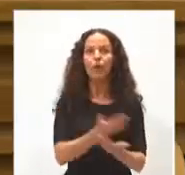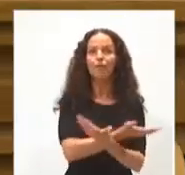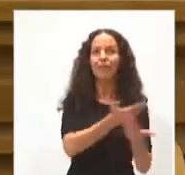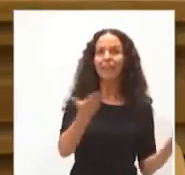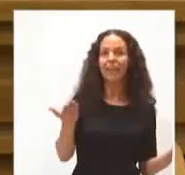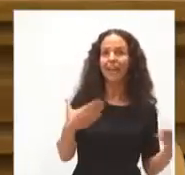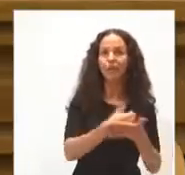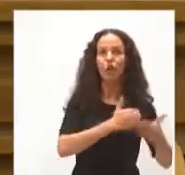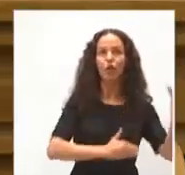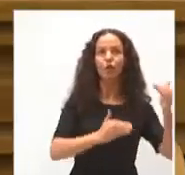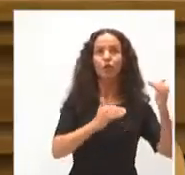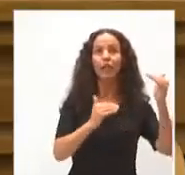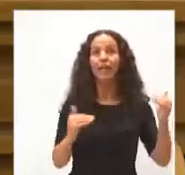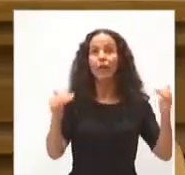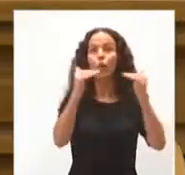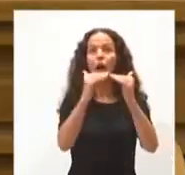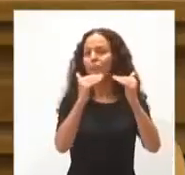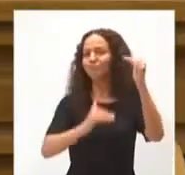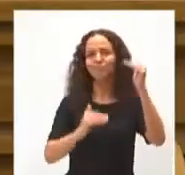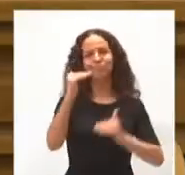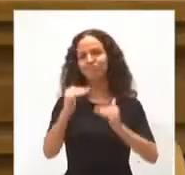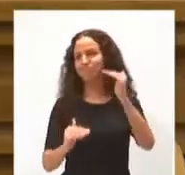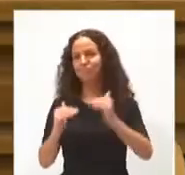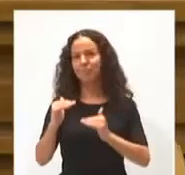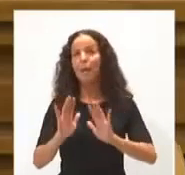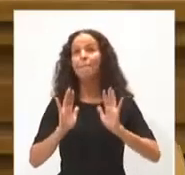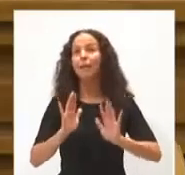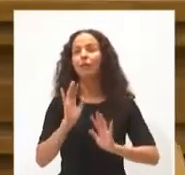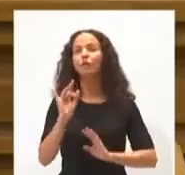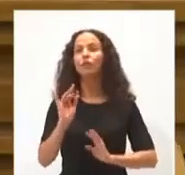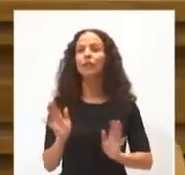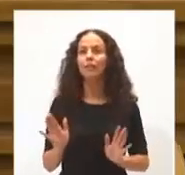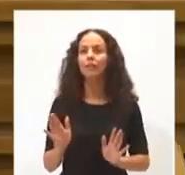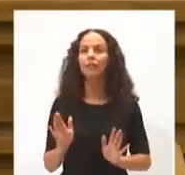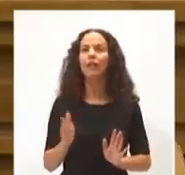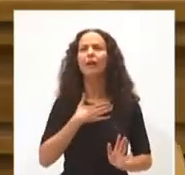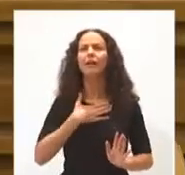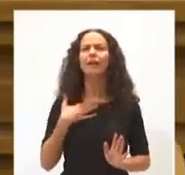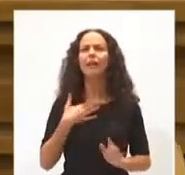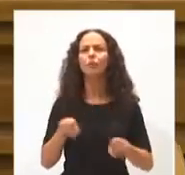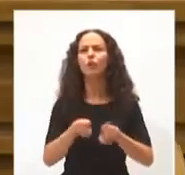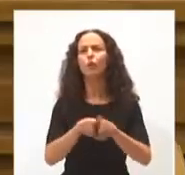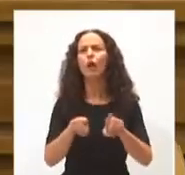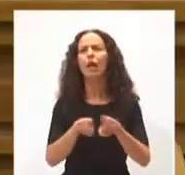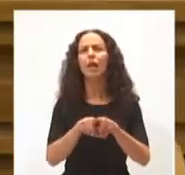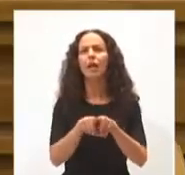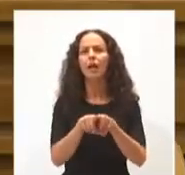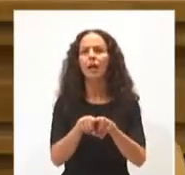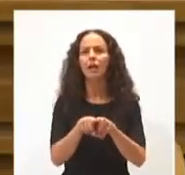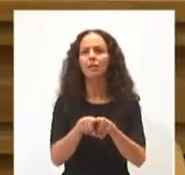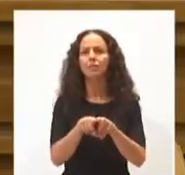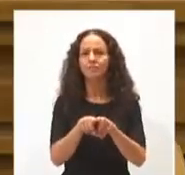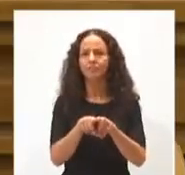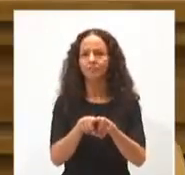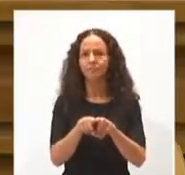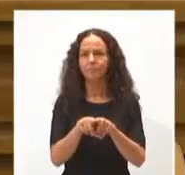en todos los lados por igual pero sí pero si queremos plantear una deducción también en la